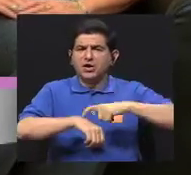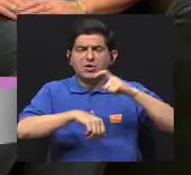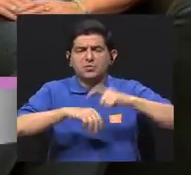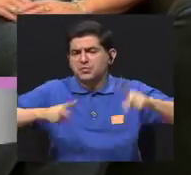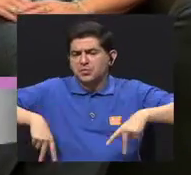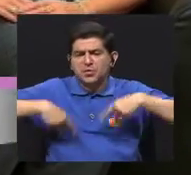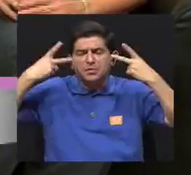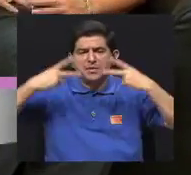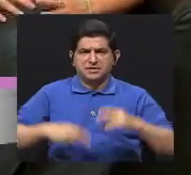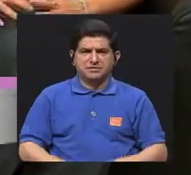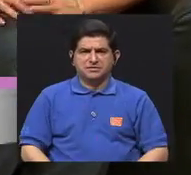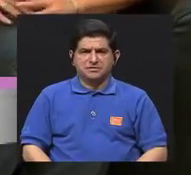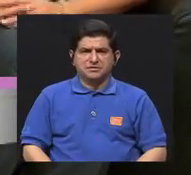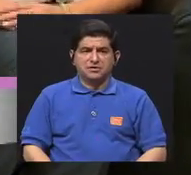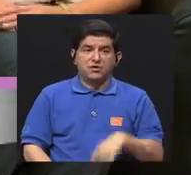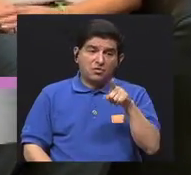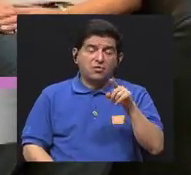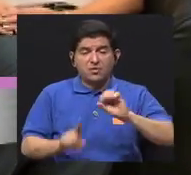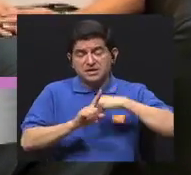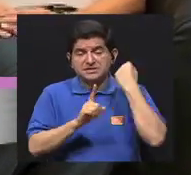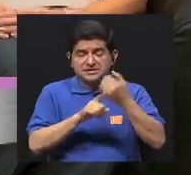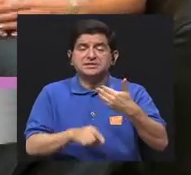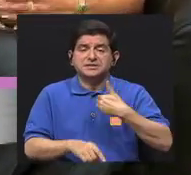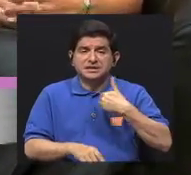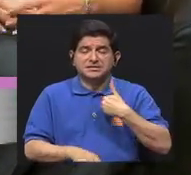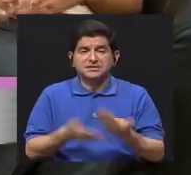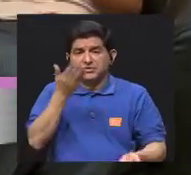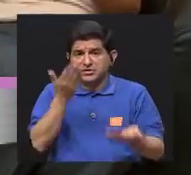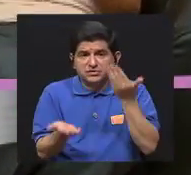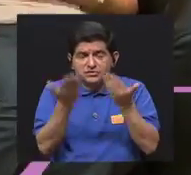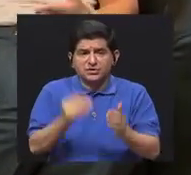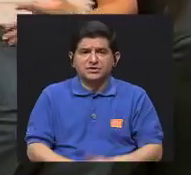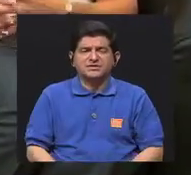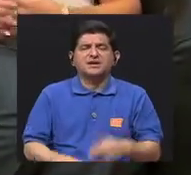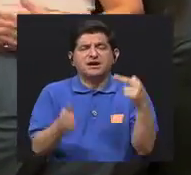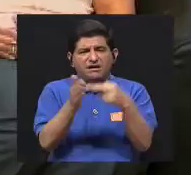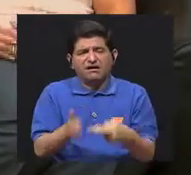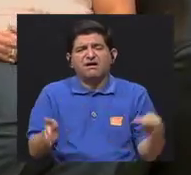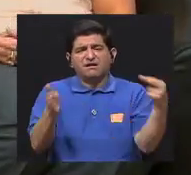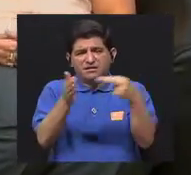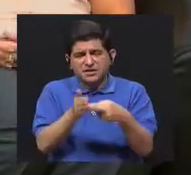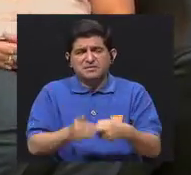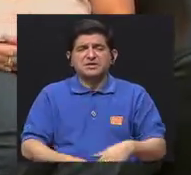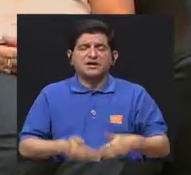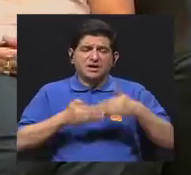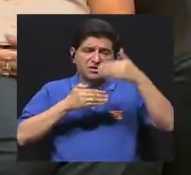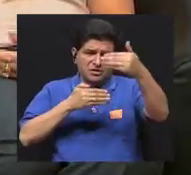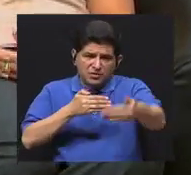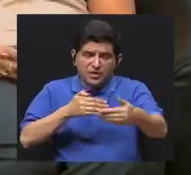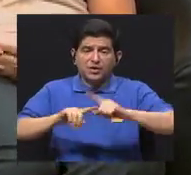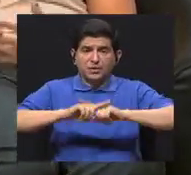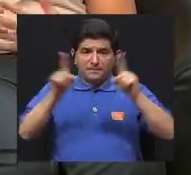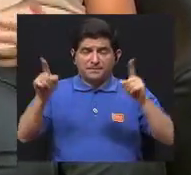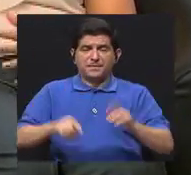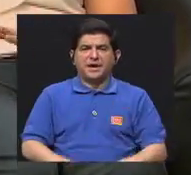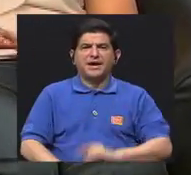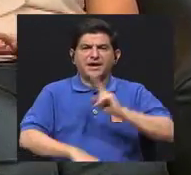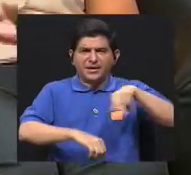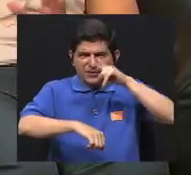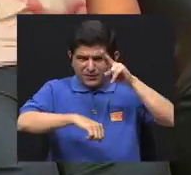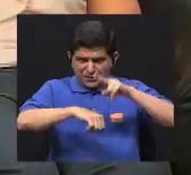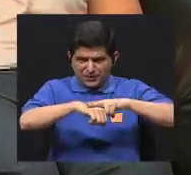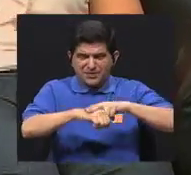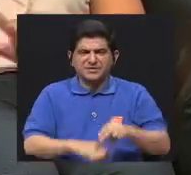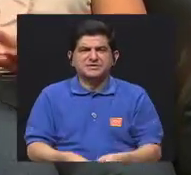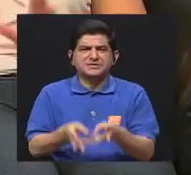momento o lo vamos a padecer y puede ser recurrente inclusive en el tiempo, pero que usualmente va